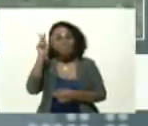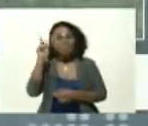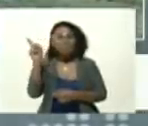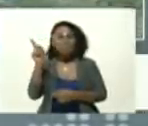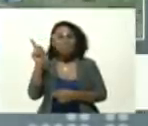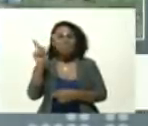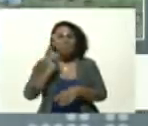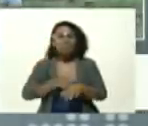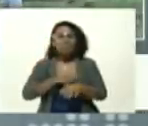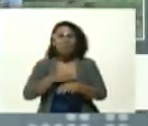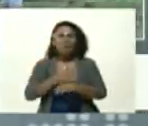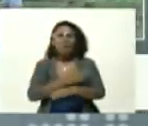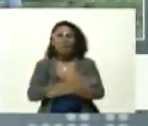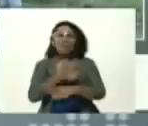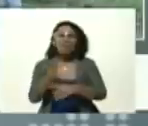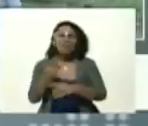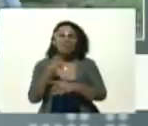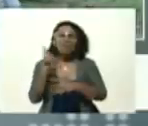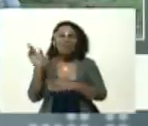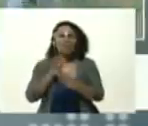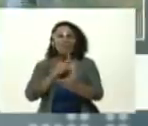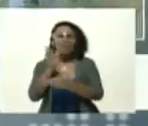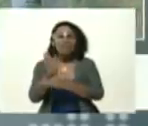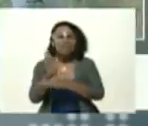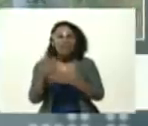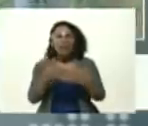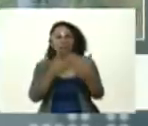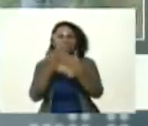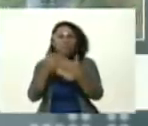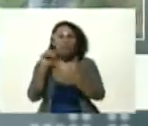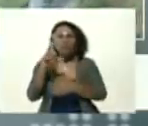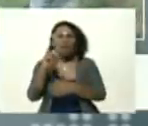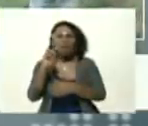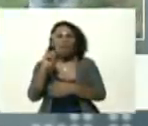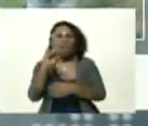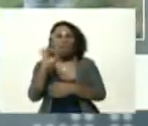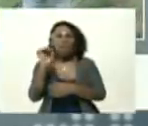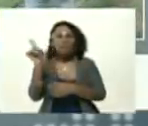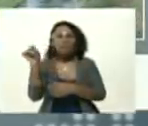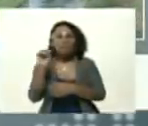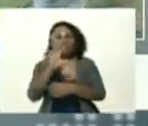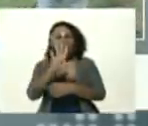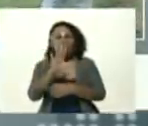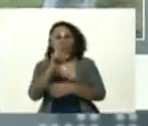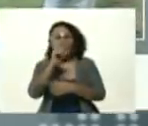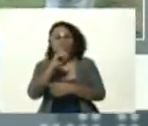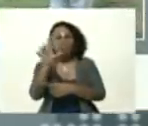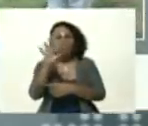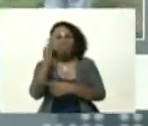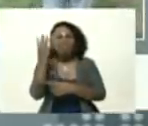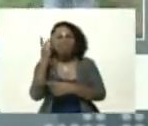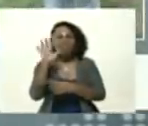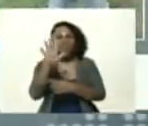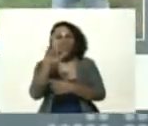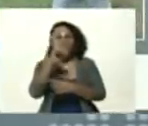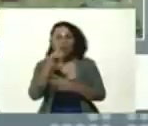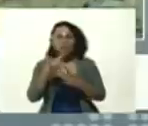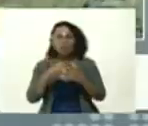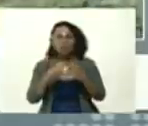época, antes de irse a estudiar en Londres 5 años, en Francia